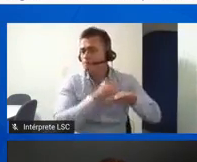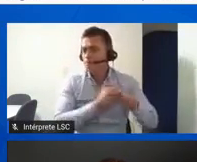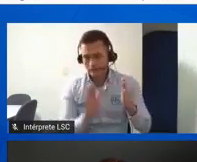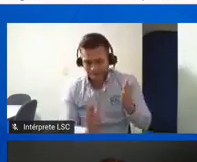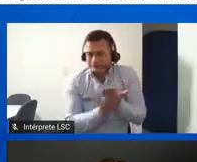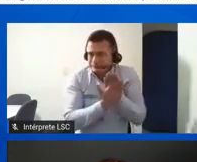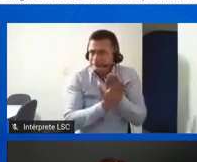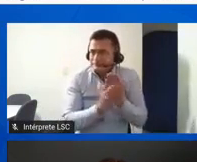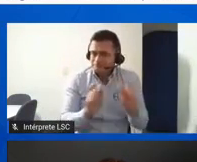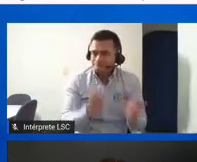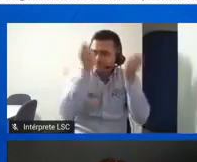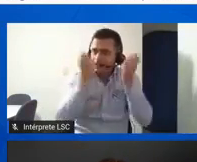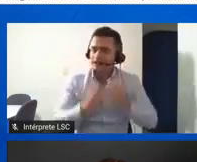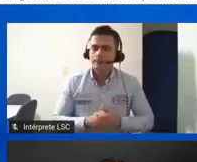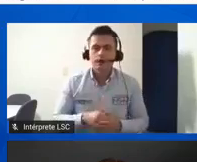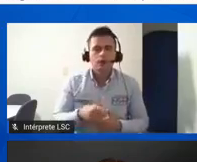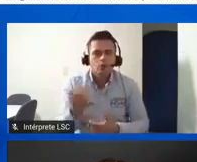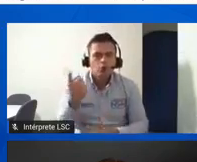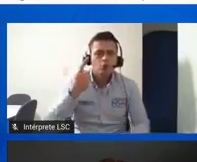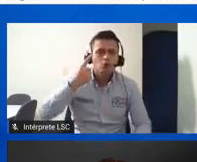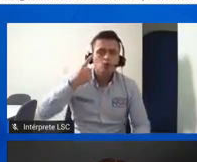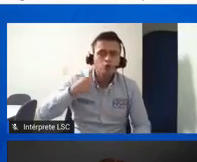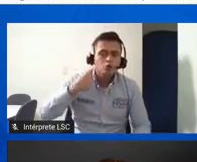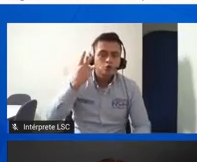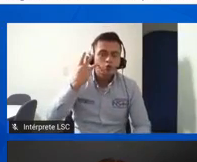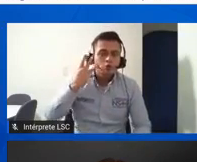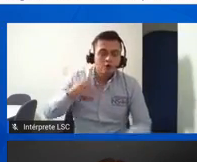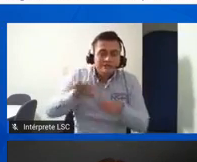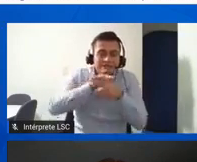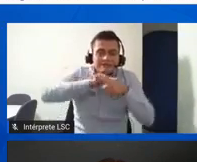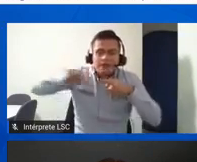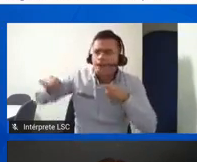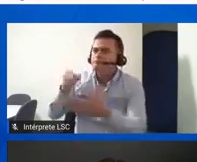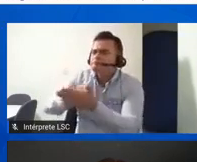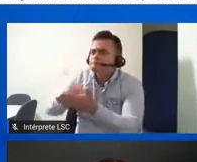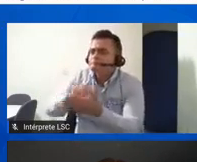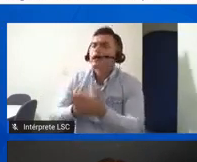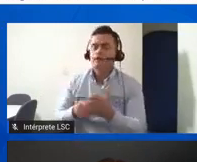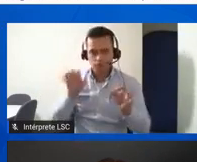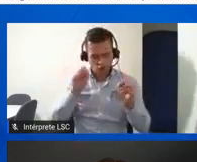días, casi que una semana para que nos lo sacaran de ese paquete y nos lo metieran